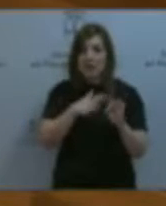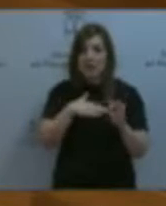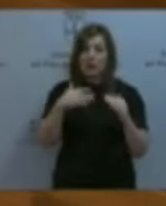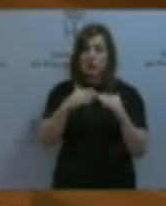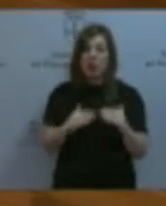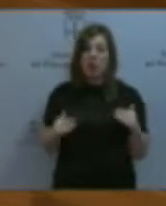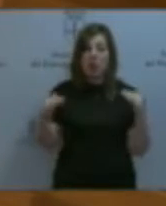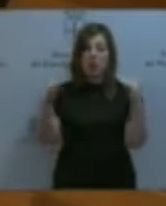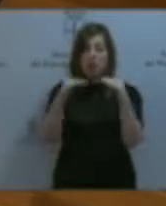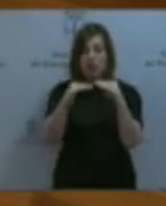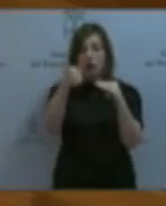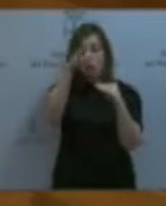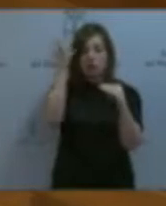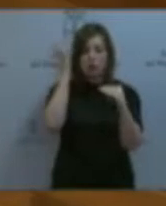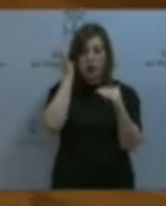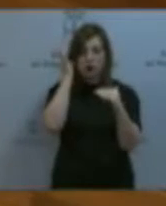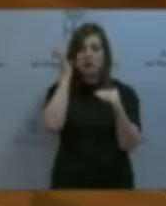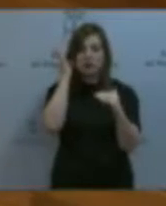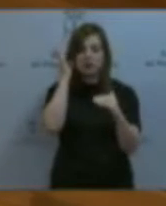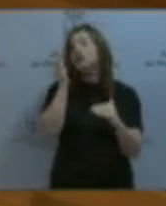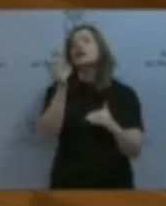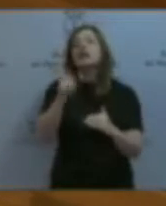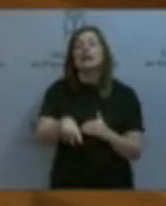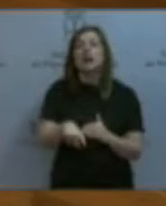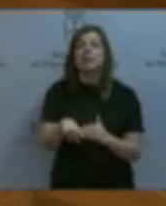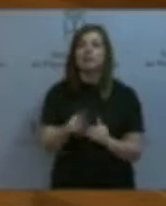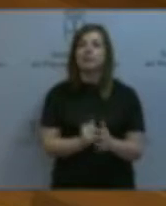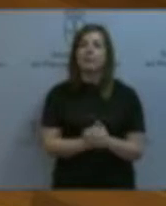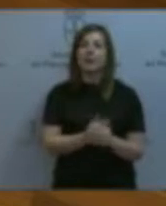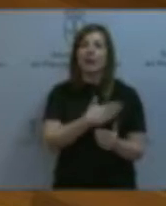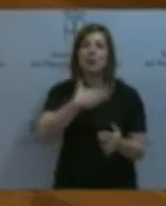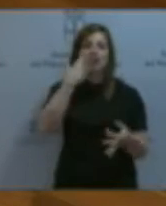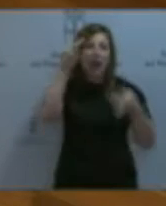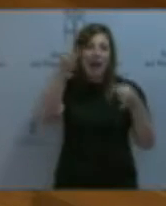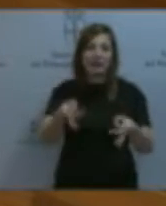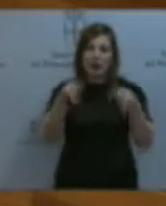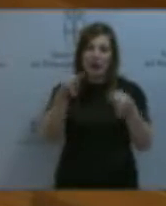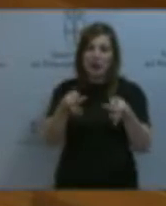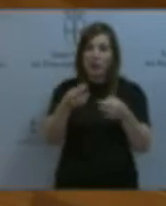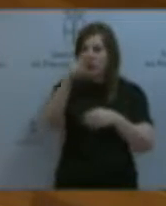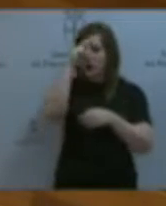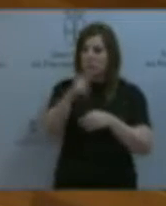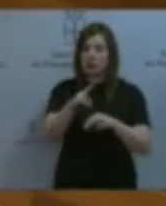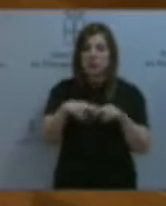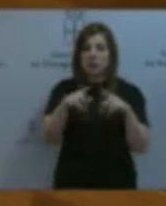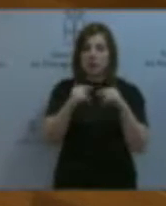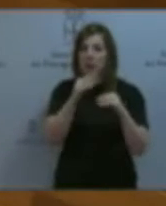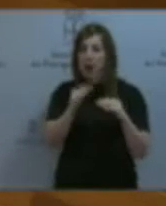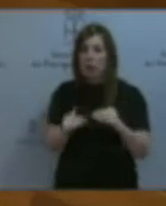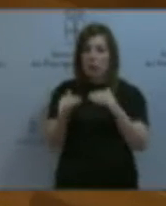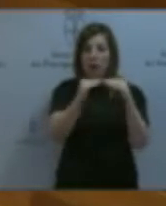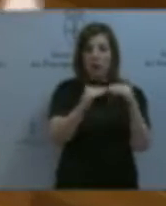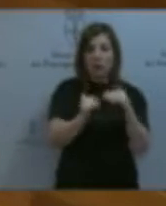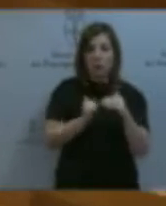brecha de género en los órganos directivos y, desde luego, garantizar el respeto del Principado a la igualdad de